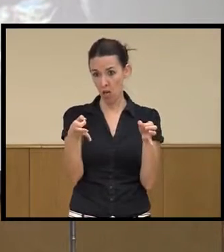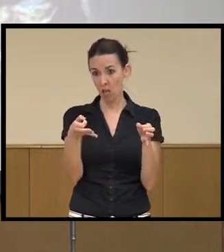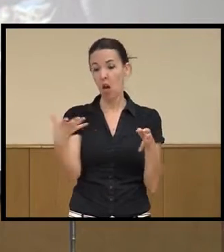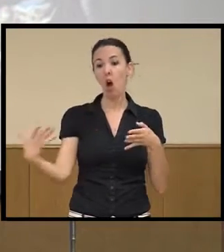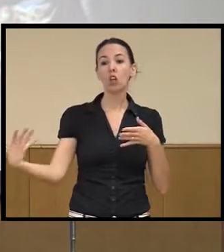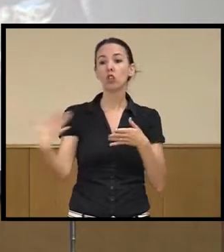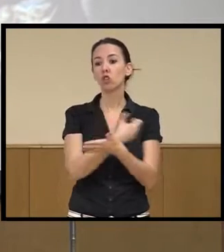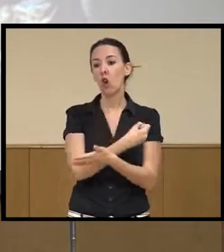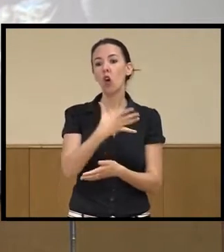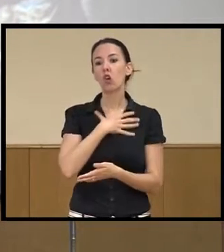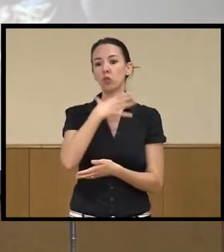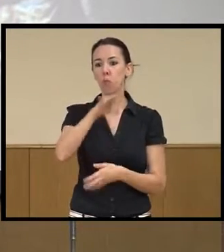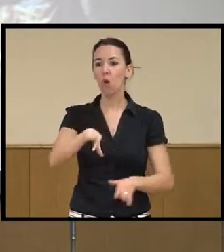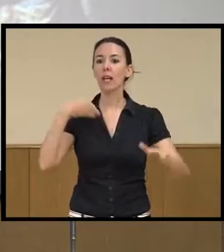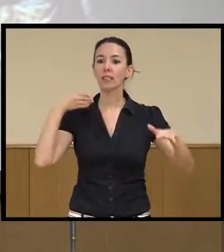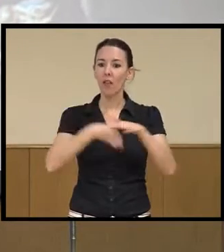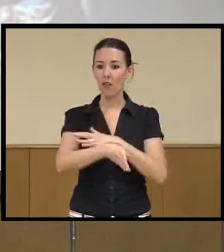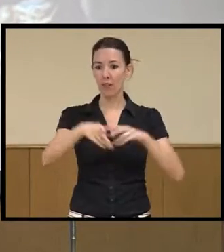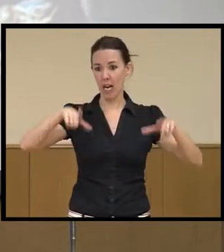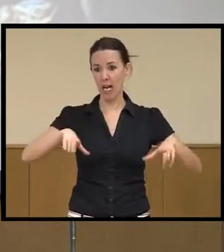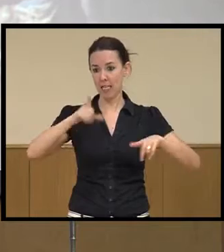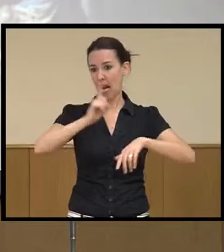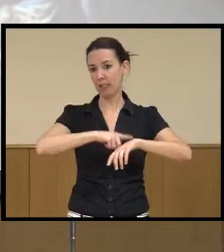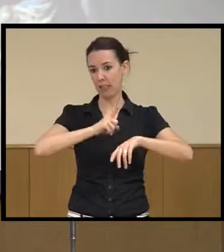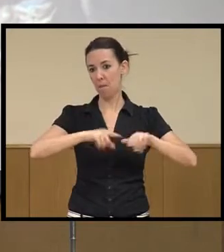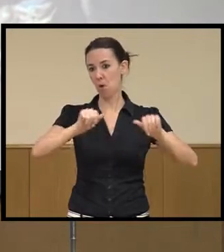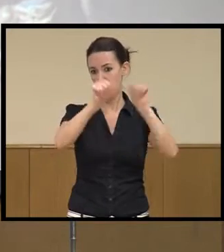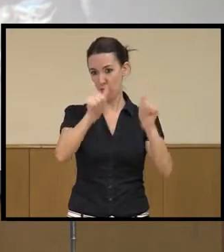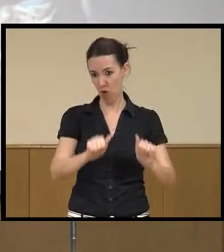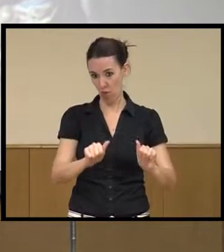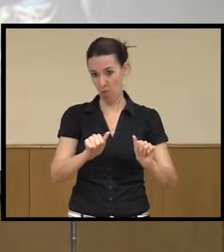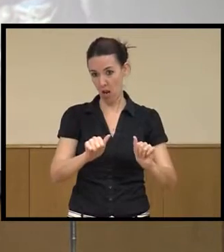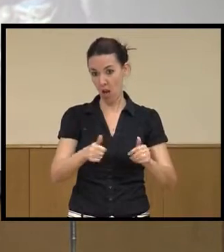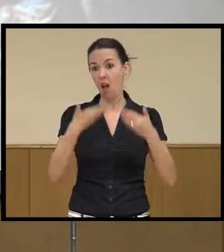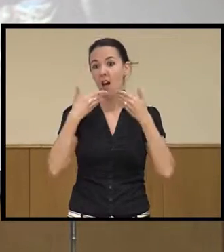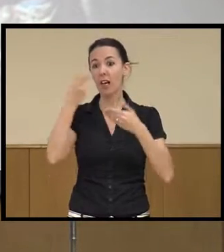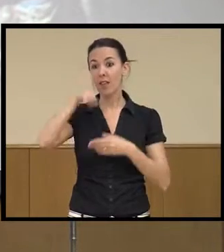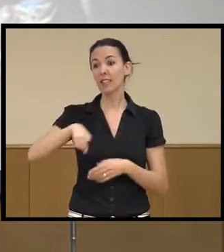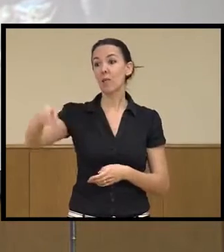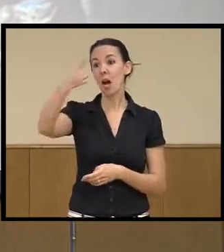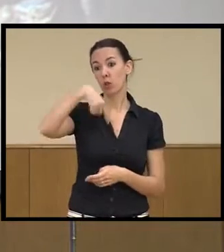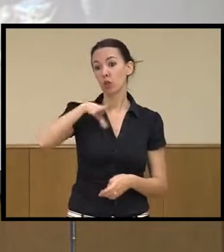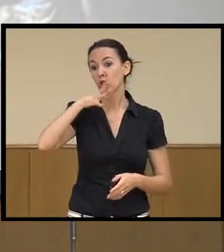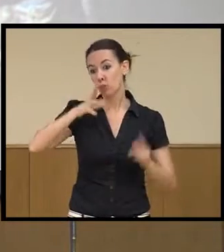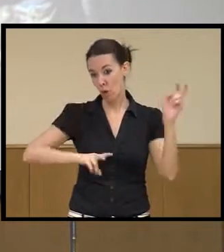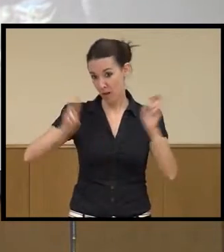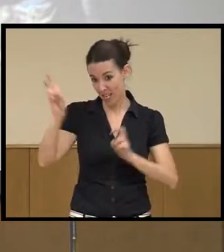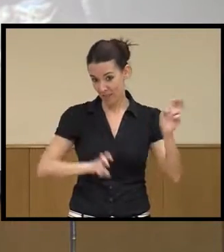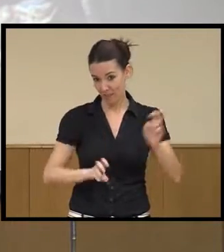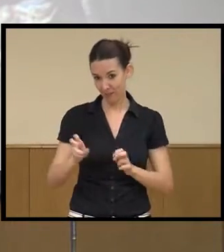que todos podáis acceder a la sala en tiempo y forma. Y gracias también a vosotros por venir.